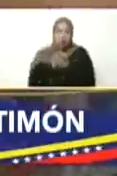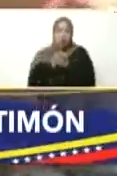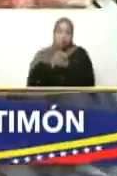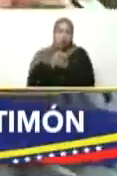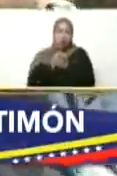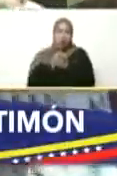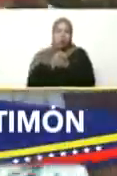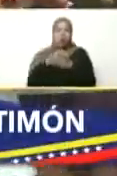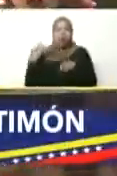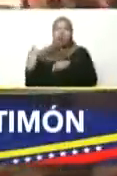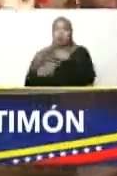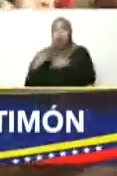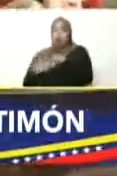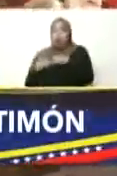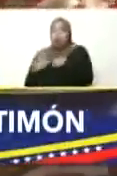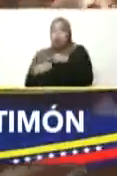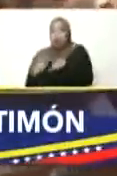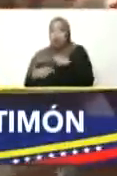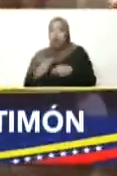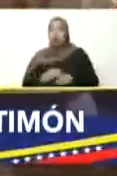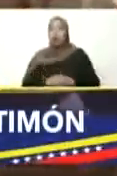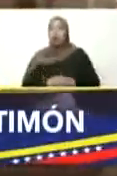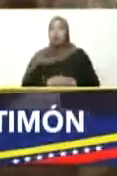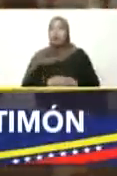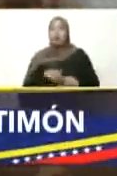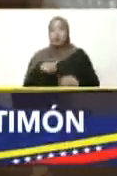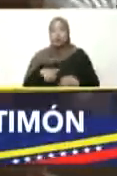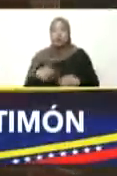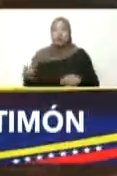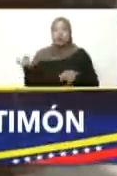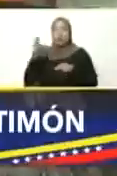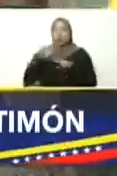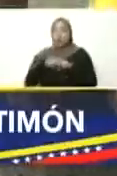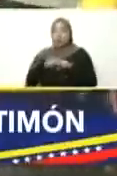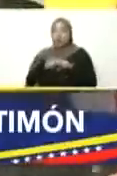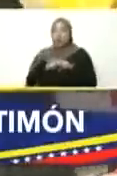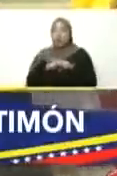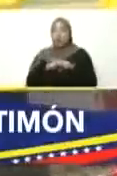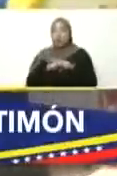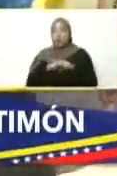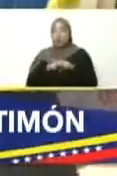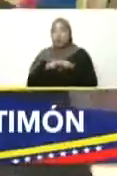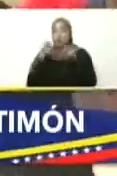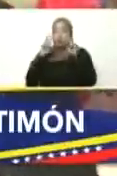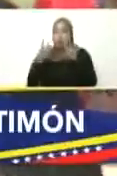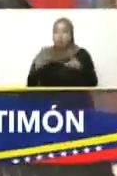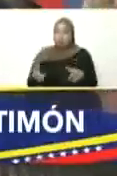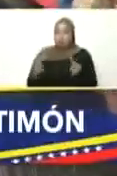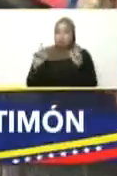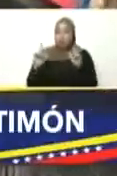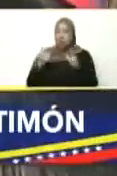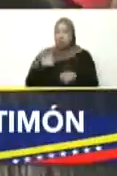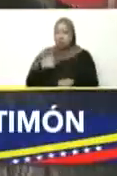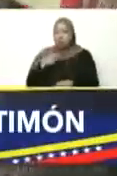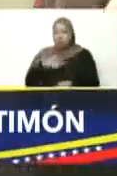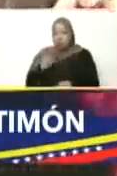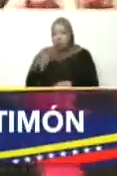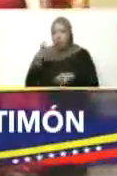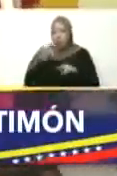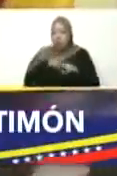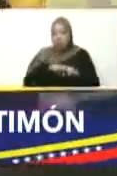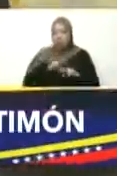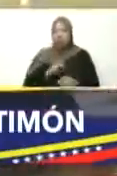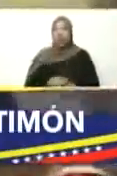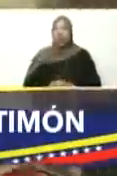y revolucionario. ¿Aquí me puedo sentar? ¿Me lo permiten ustedes? Bueno,